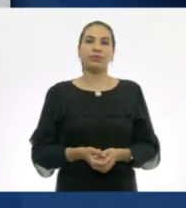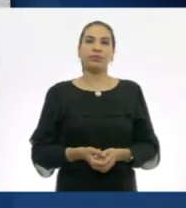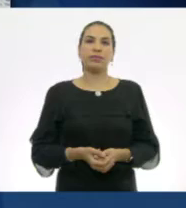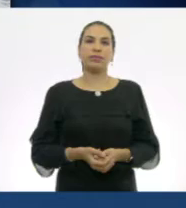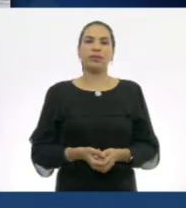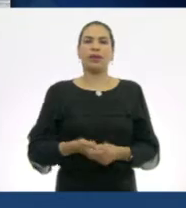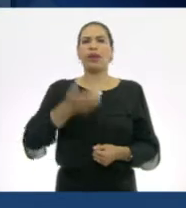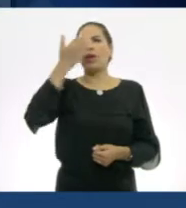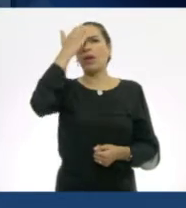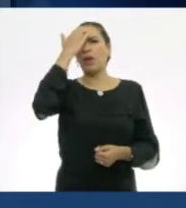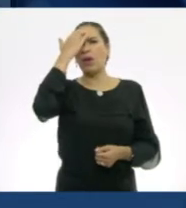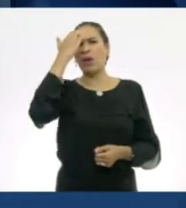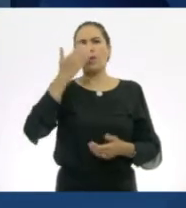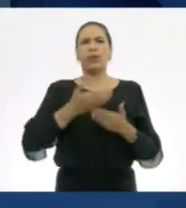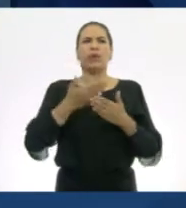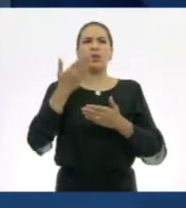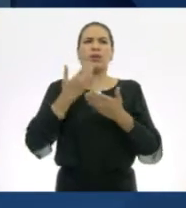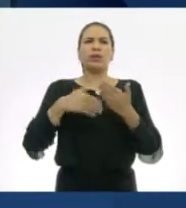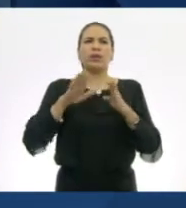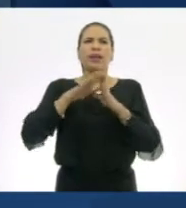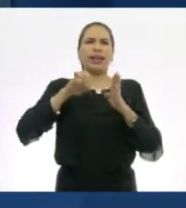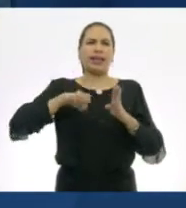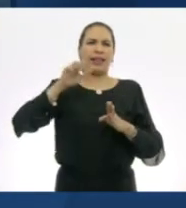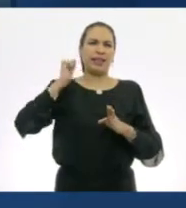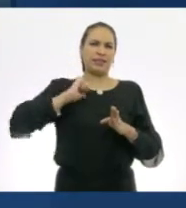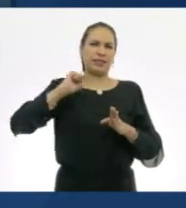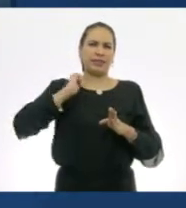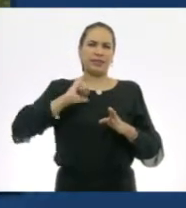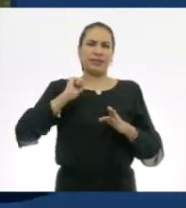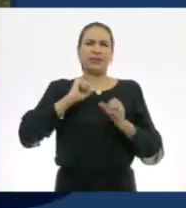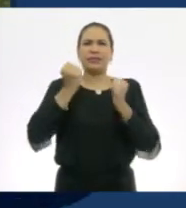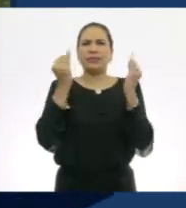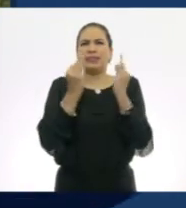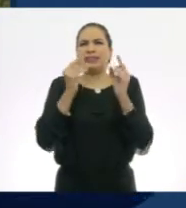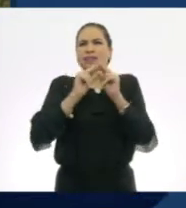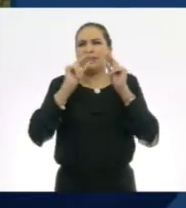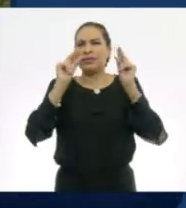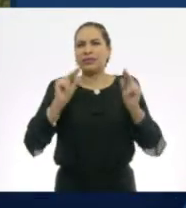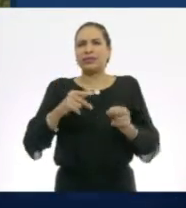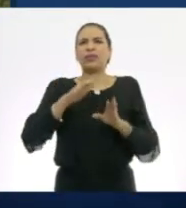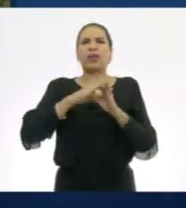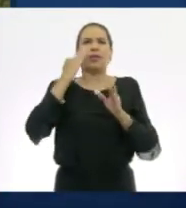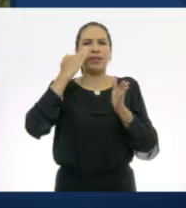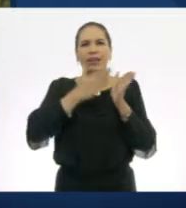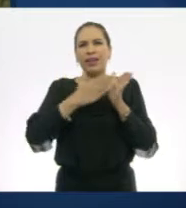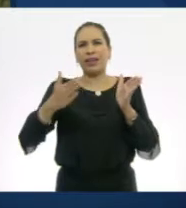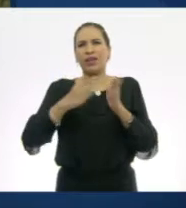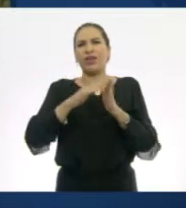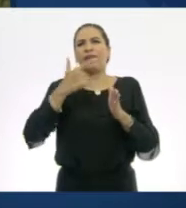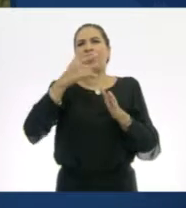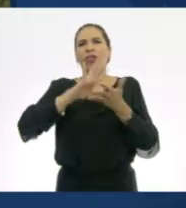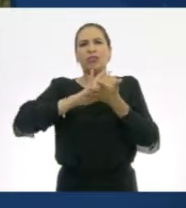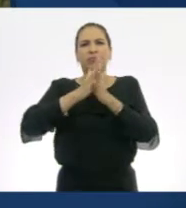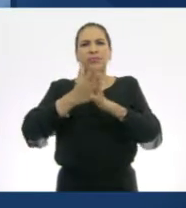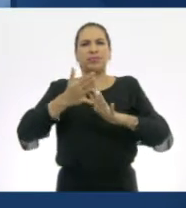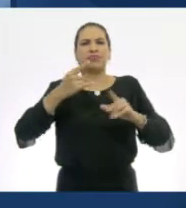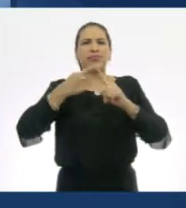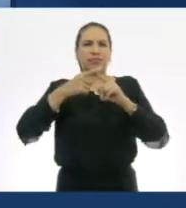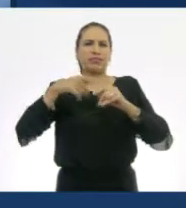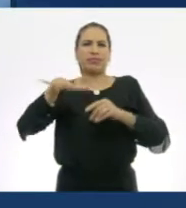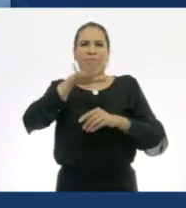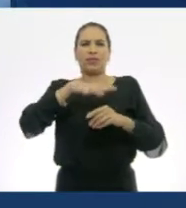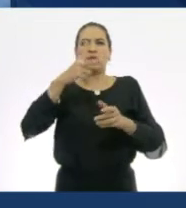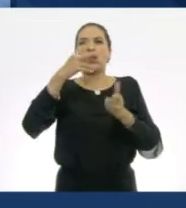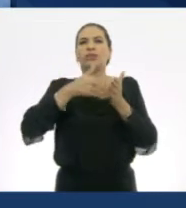Se conoce como Pleistoceno o Edad de Hielo a la etapa geológica que comenzó hace 2,5 millones de años